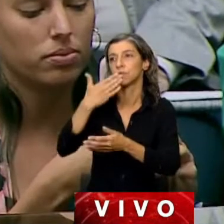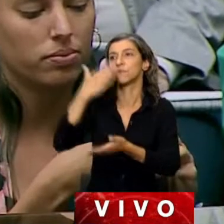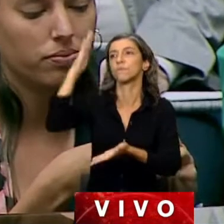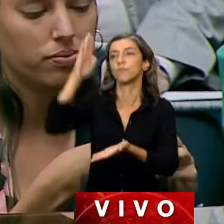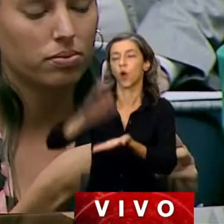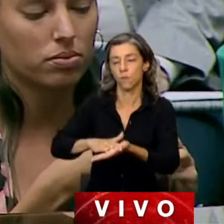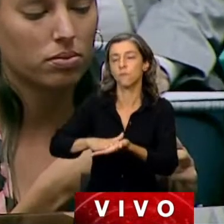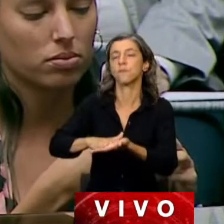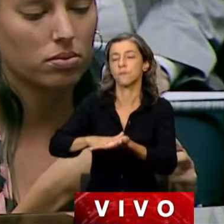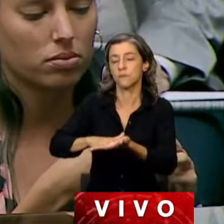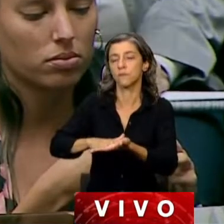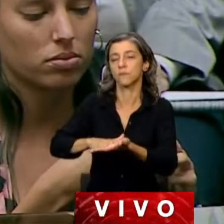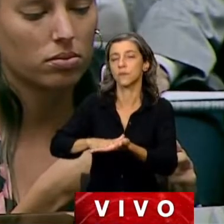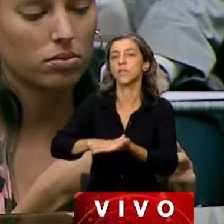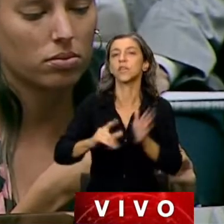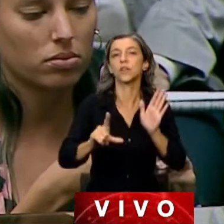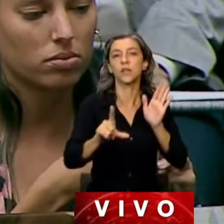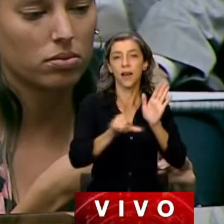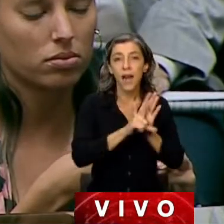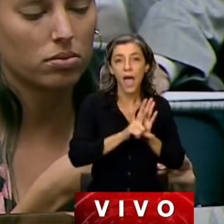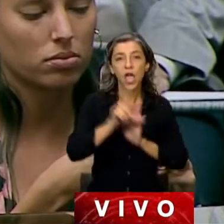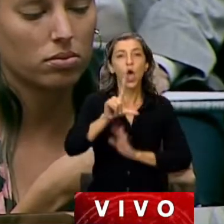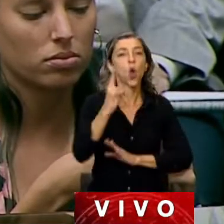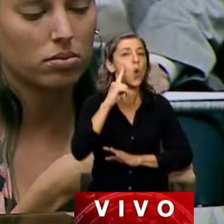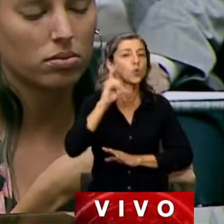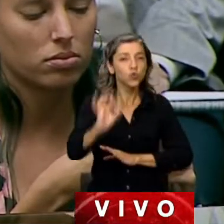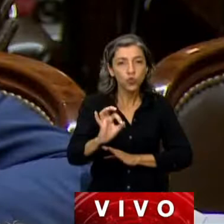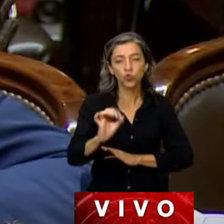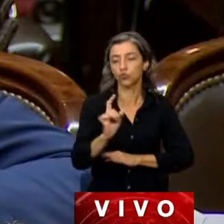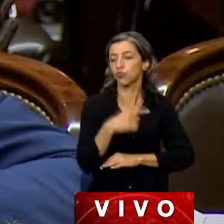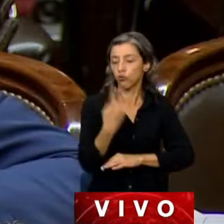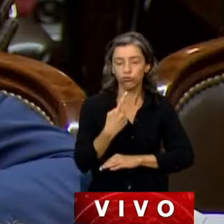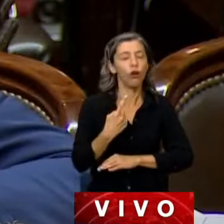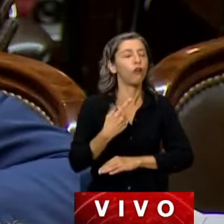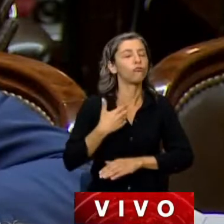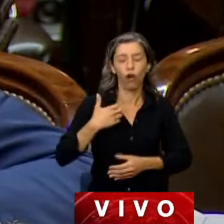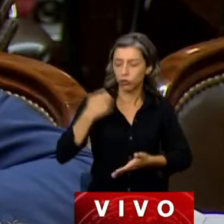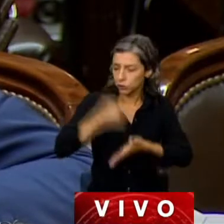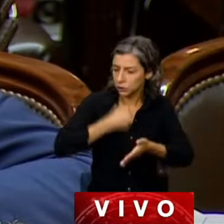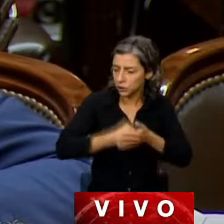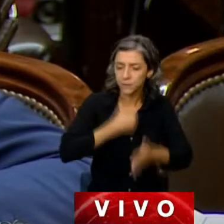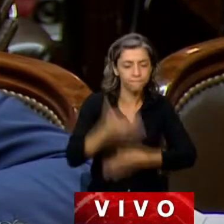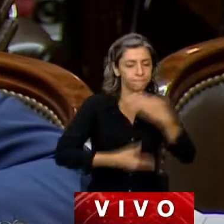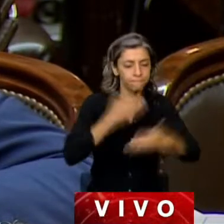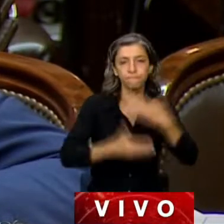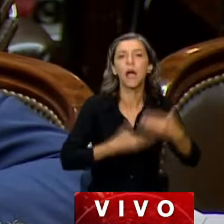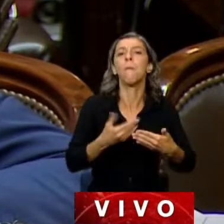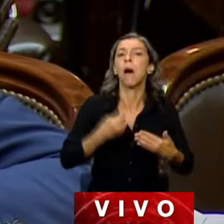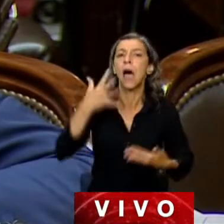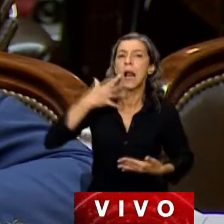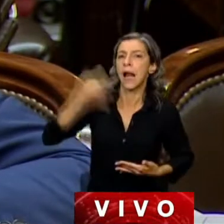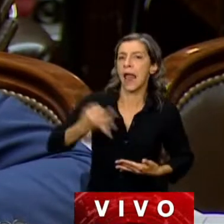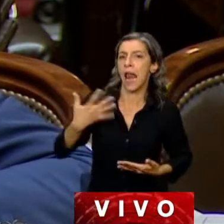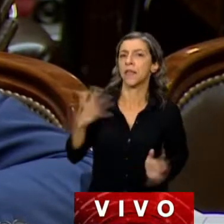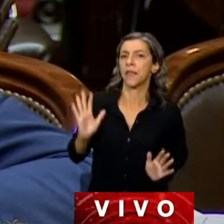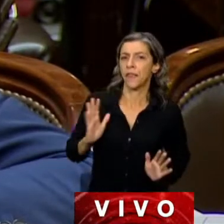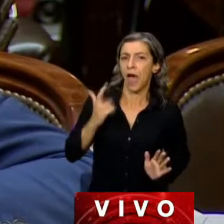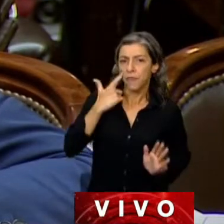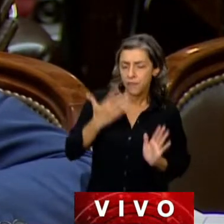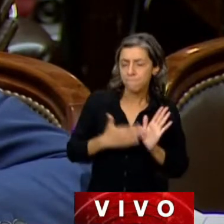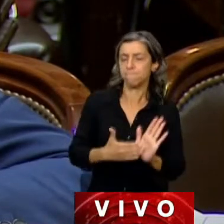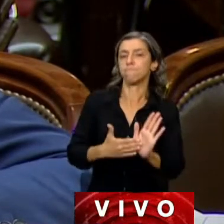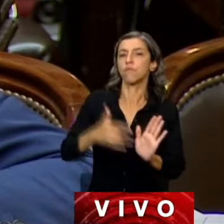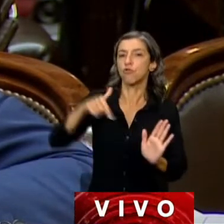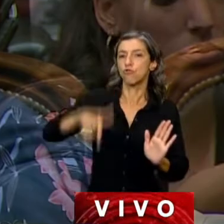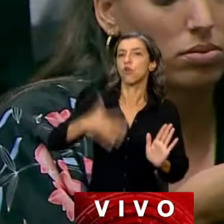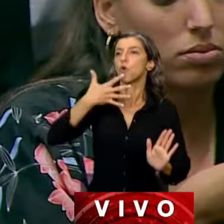que íbamos a llevar adelante la ley Lucio y que te di mi palabra de que esto iba a ser una realidad. Hoy estamos cumpliendo